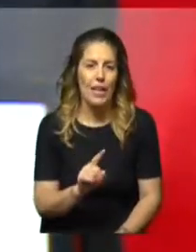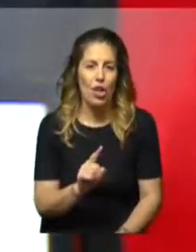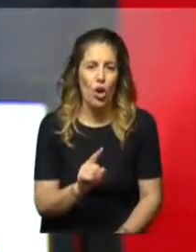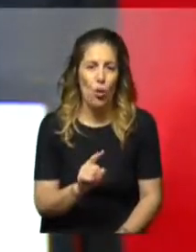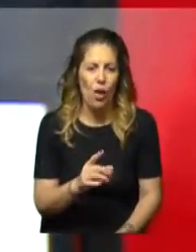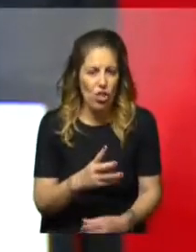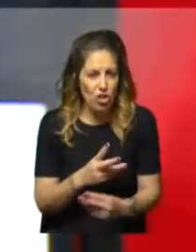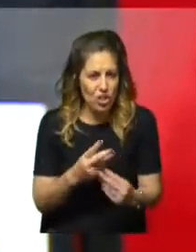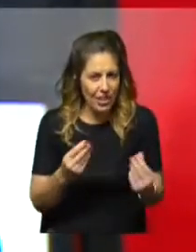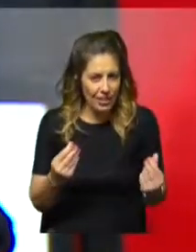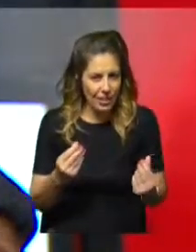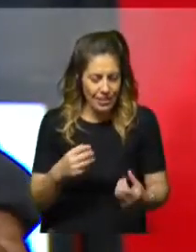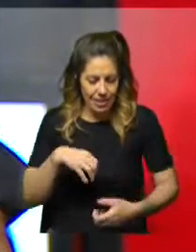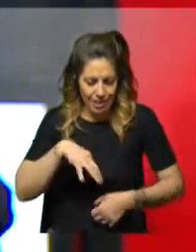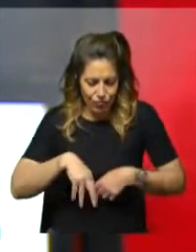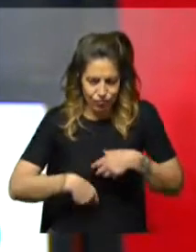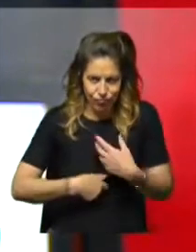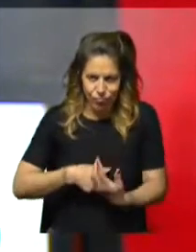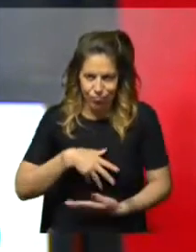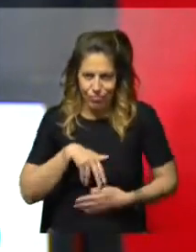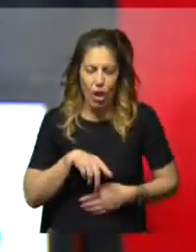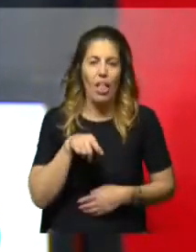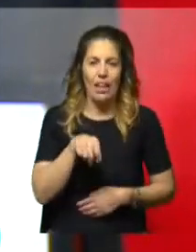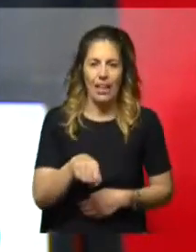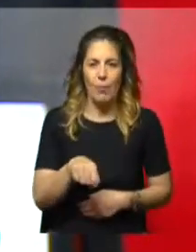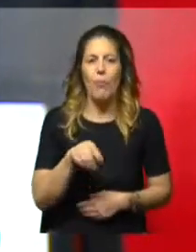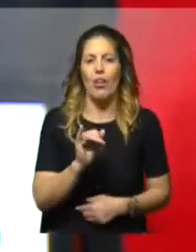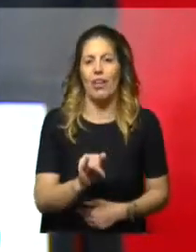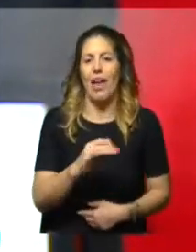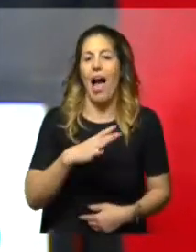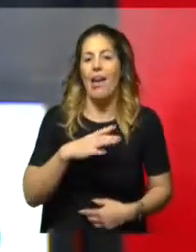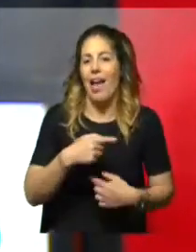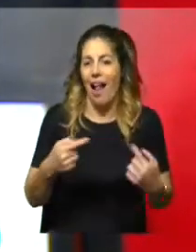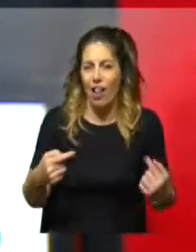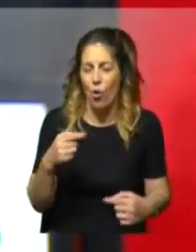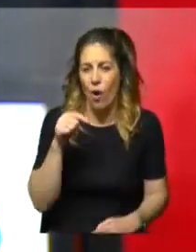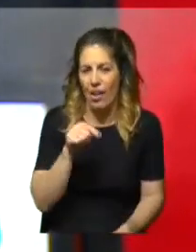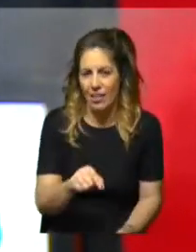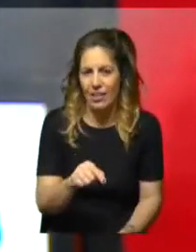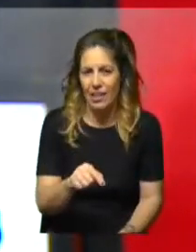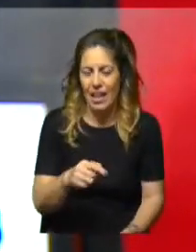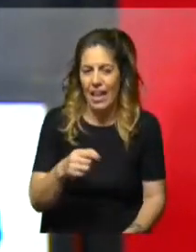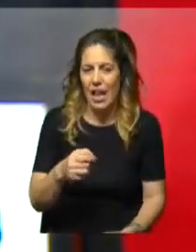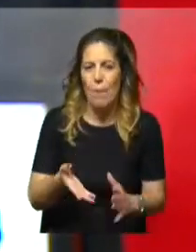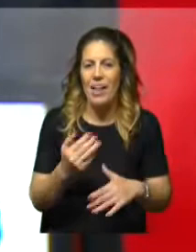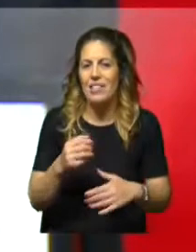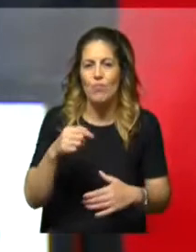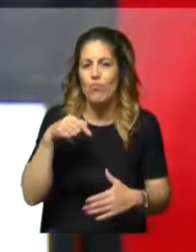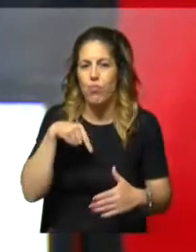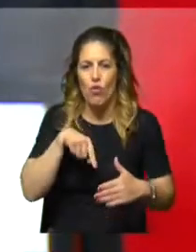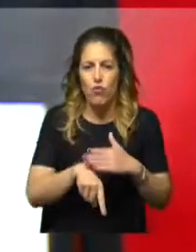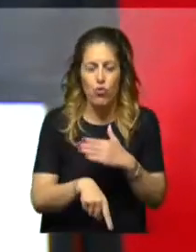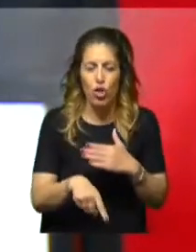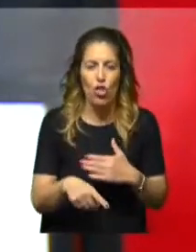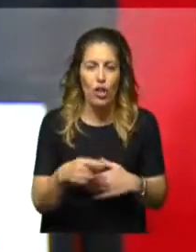sentís que se te revuelve algo dentro es porque hay algo de eso que que va mucho más allá de lo que se